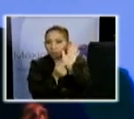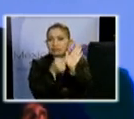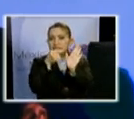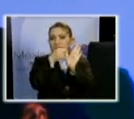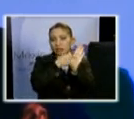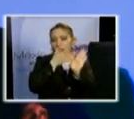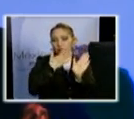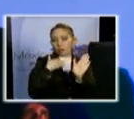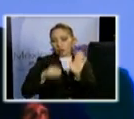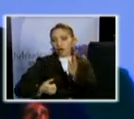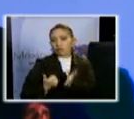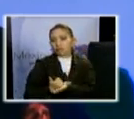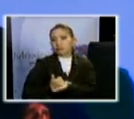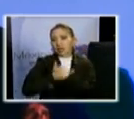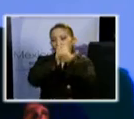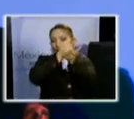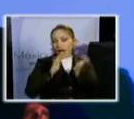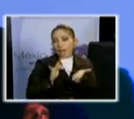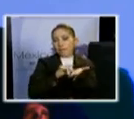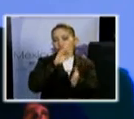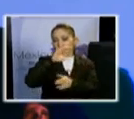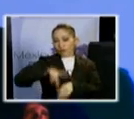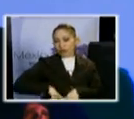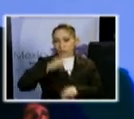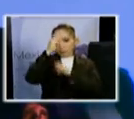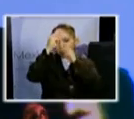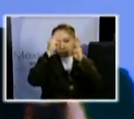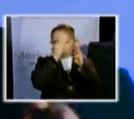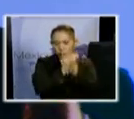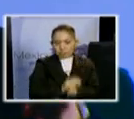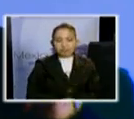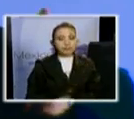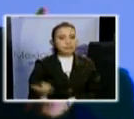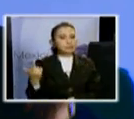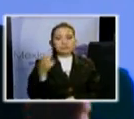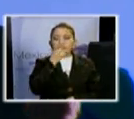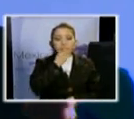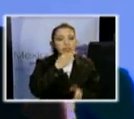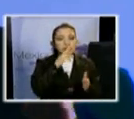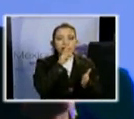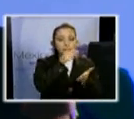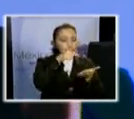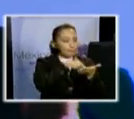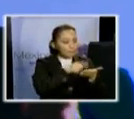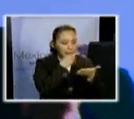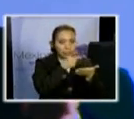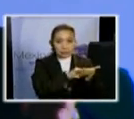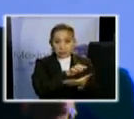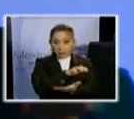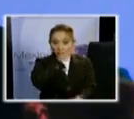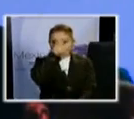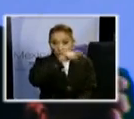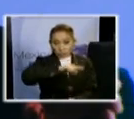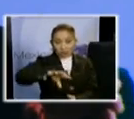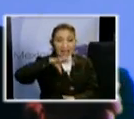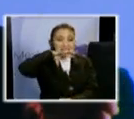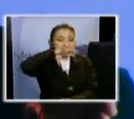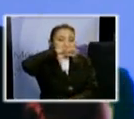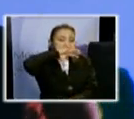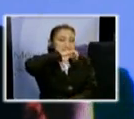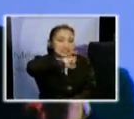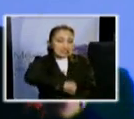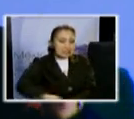tenga el respaldo de todos los gobiernos del mundo. ¿Qué es lo que nos dicen los reportes? Primero que nada, que la mayor parte del calentamiento que